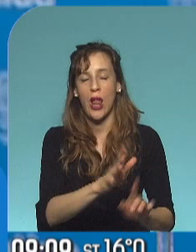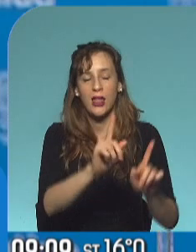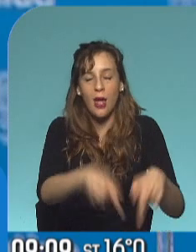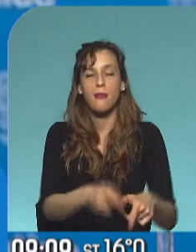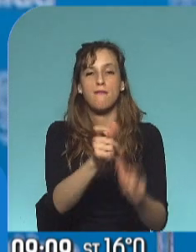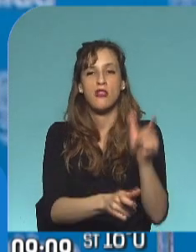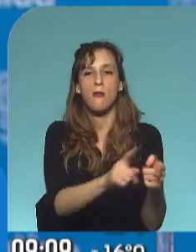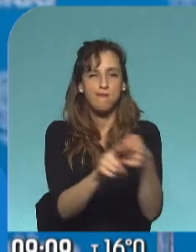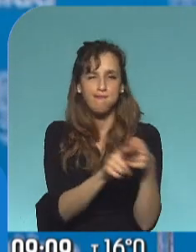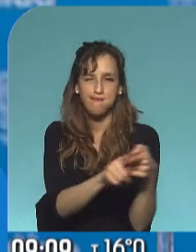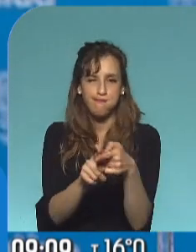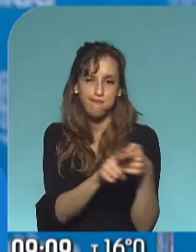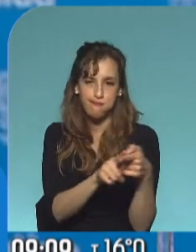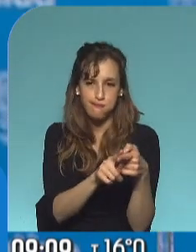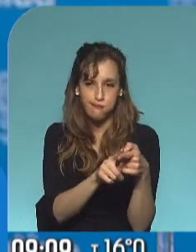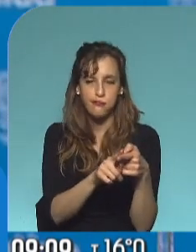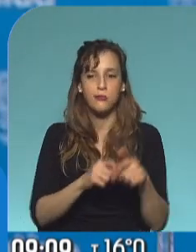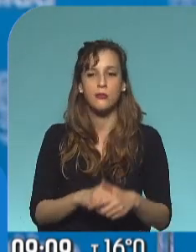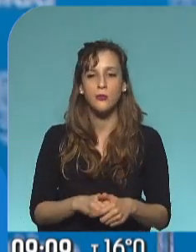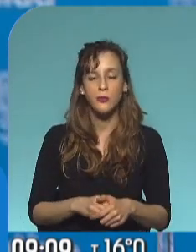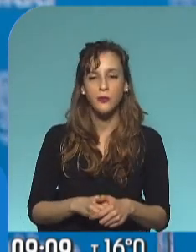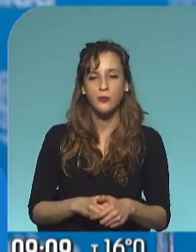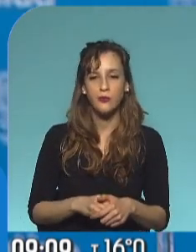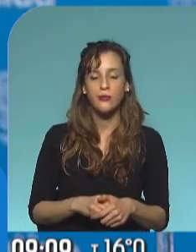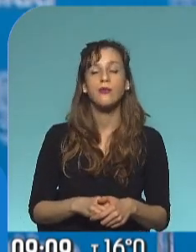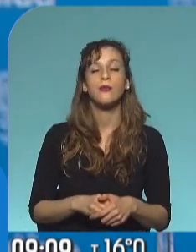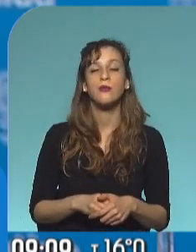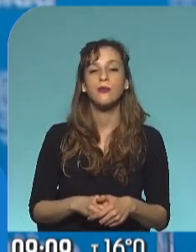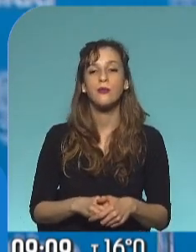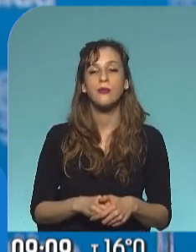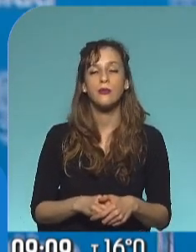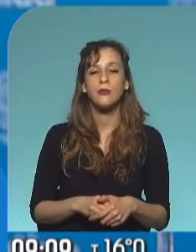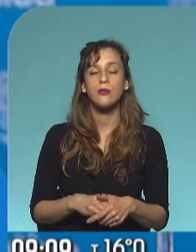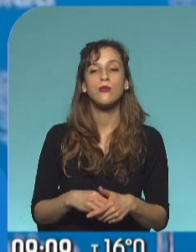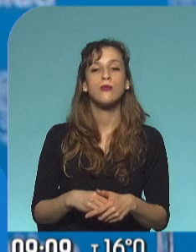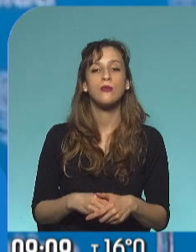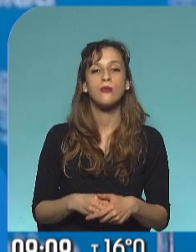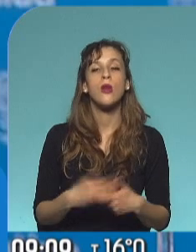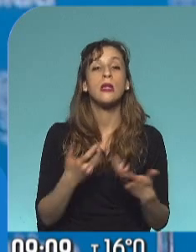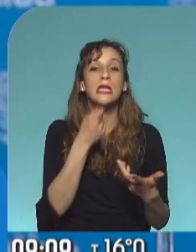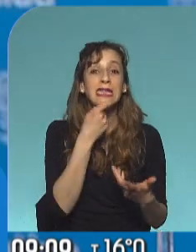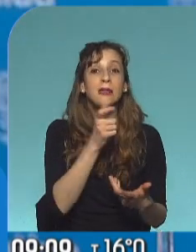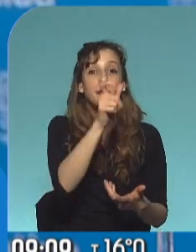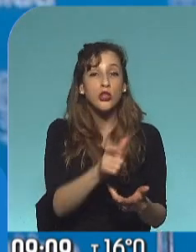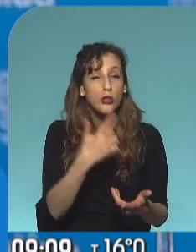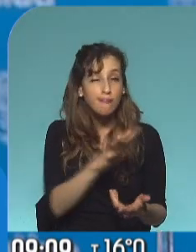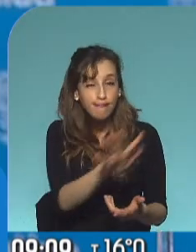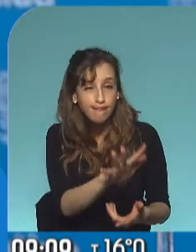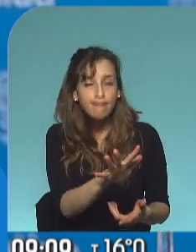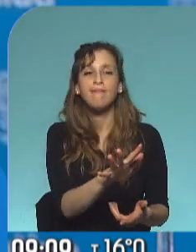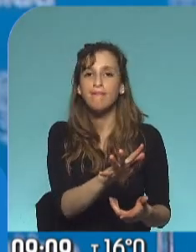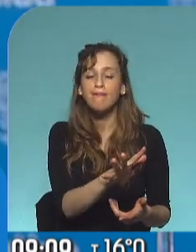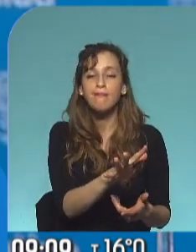de ese caso confirmado siendo conviviente qué casos que reúnan estas características siguen requiriendo